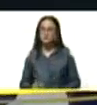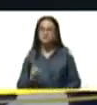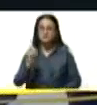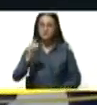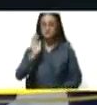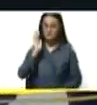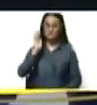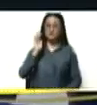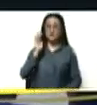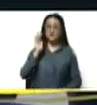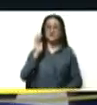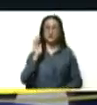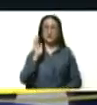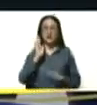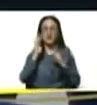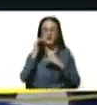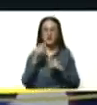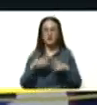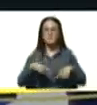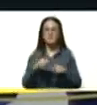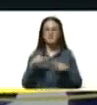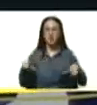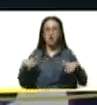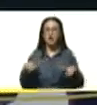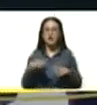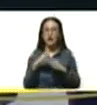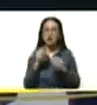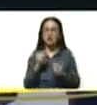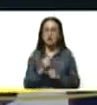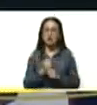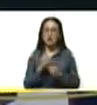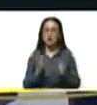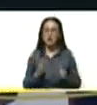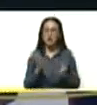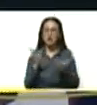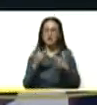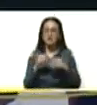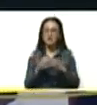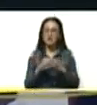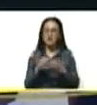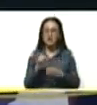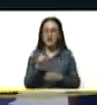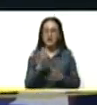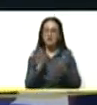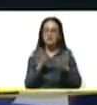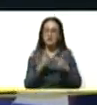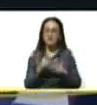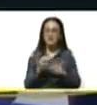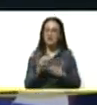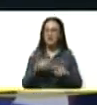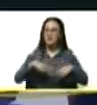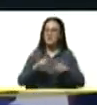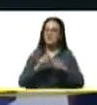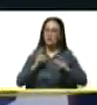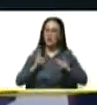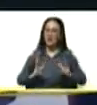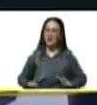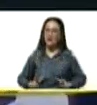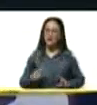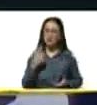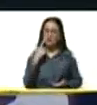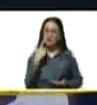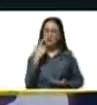los espacios de logística para los trabajadores, las oficinas administrativas, los espacios de descanso. Bueno, ya usted lo va a ver en